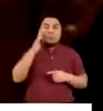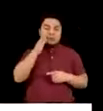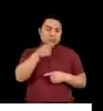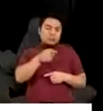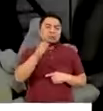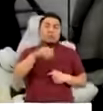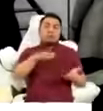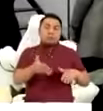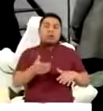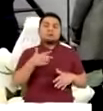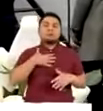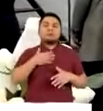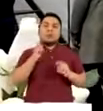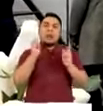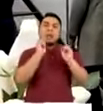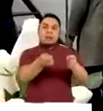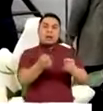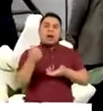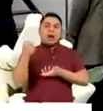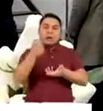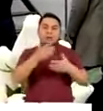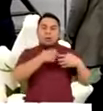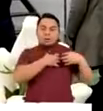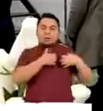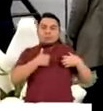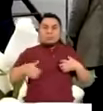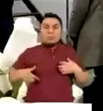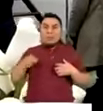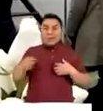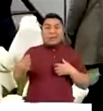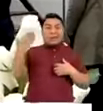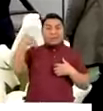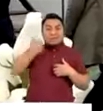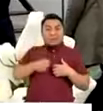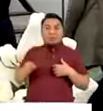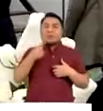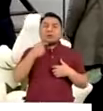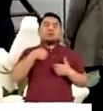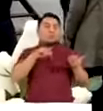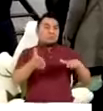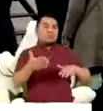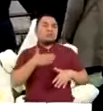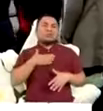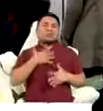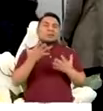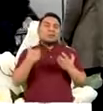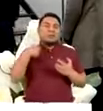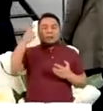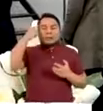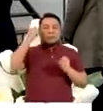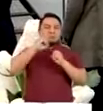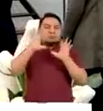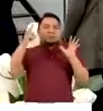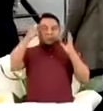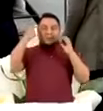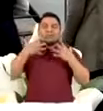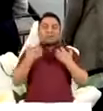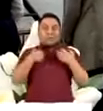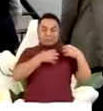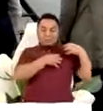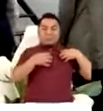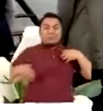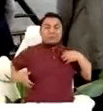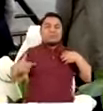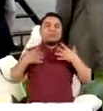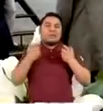una decisión. Él siempre decía, mamá, yo deseo que el día que yo muera sea de una muerte cerebral, para yo poder dar vida